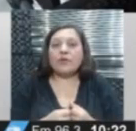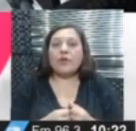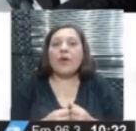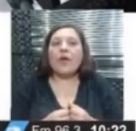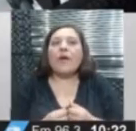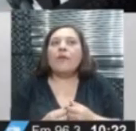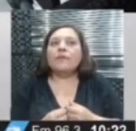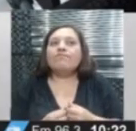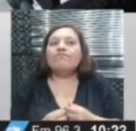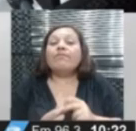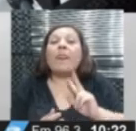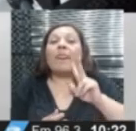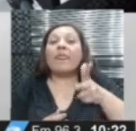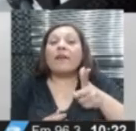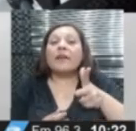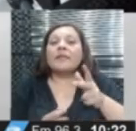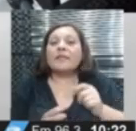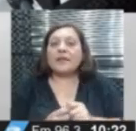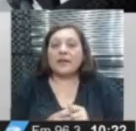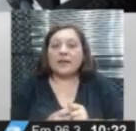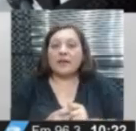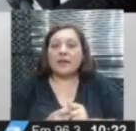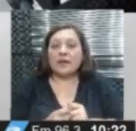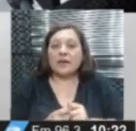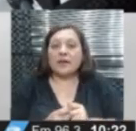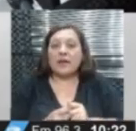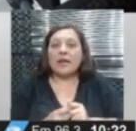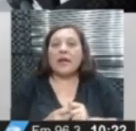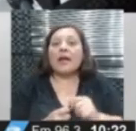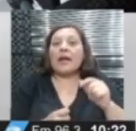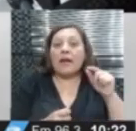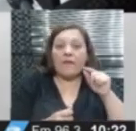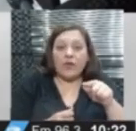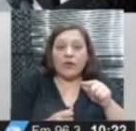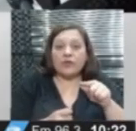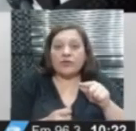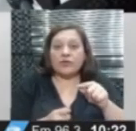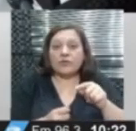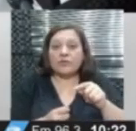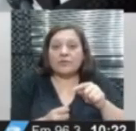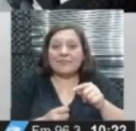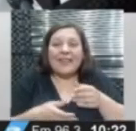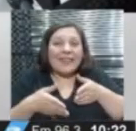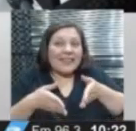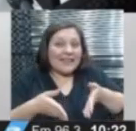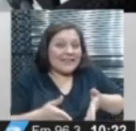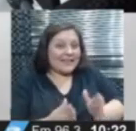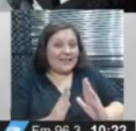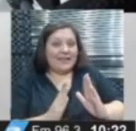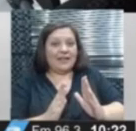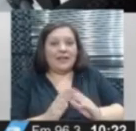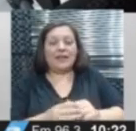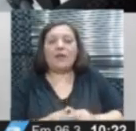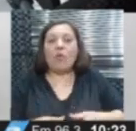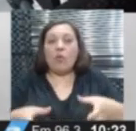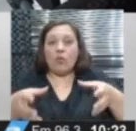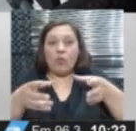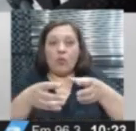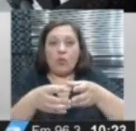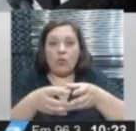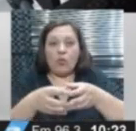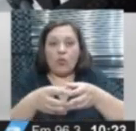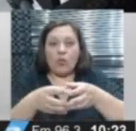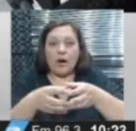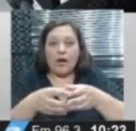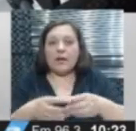una comunidad africanista eso sería lo correcto o es lo mismo claro el panafricanismo es un es un